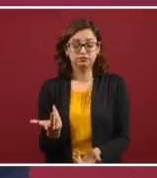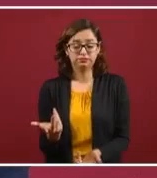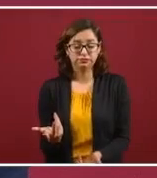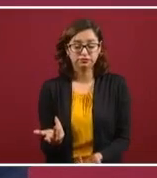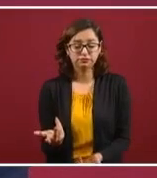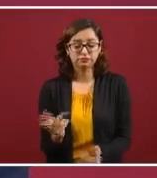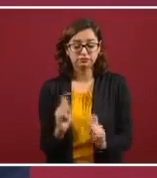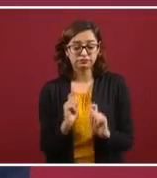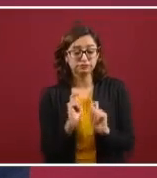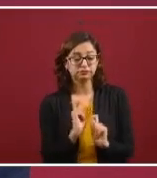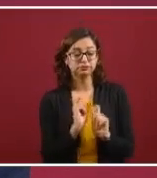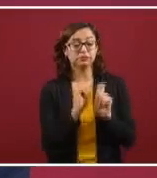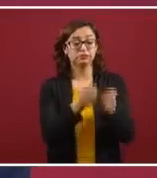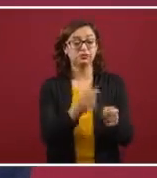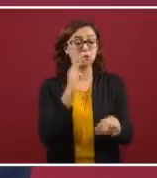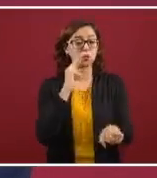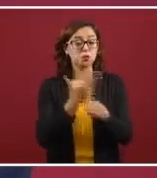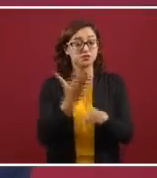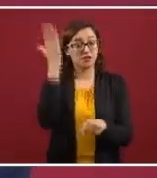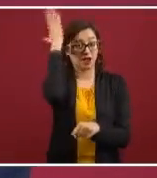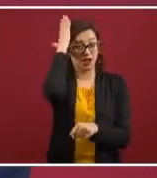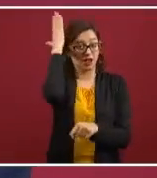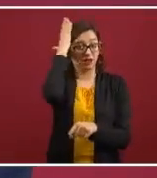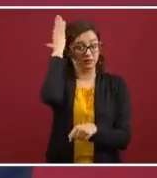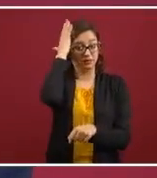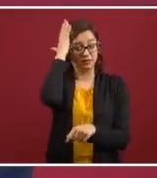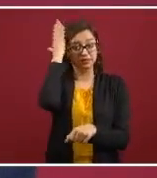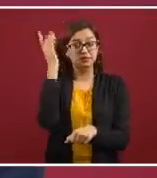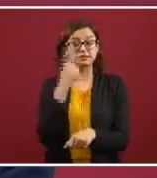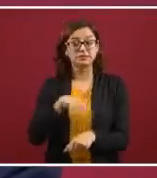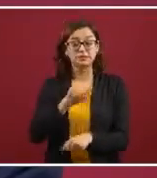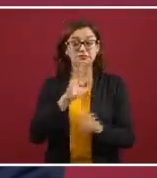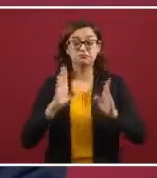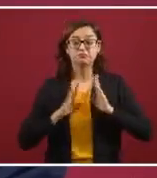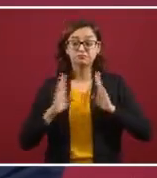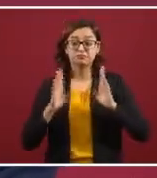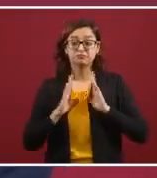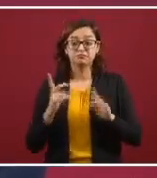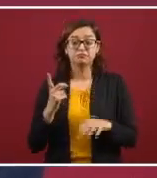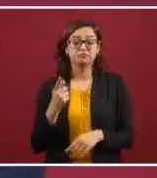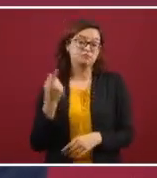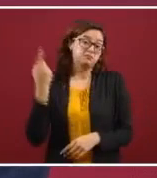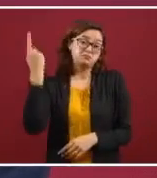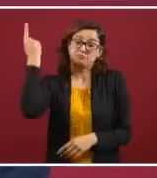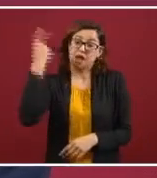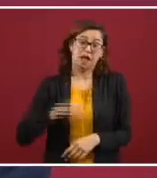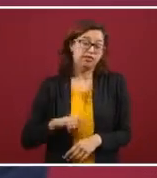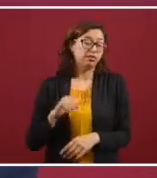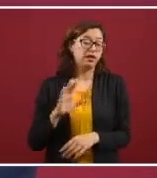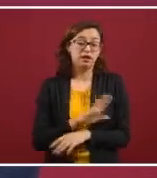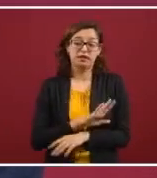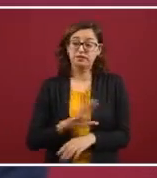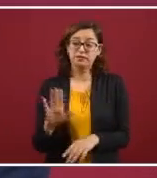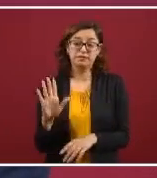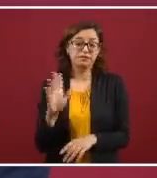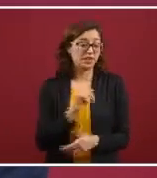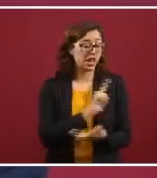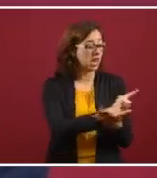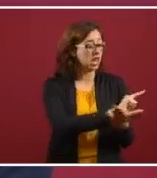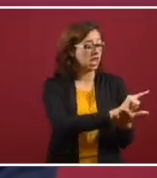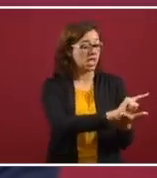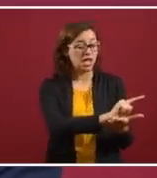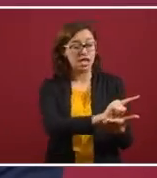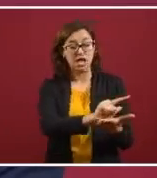encargados de los operativos, que había la orden de arriba de limpiar,